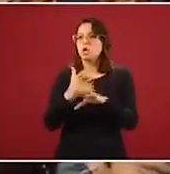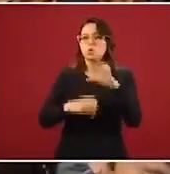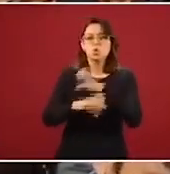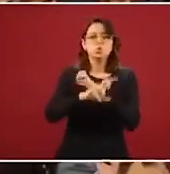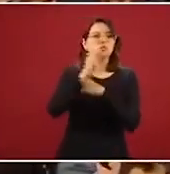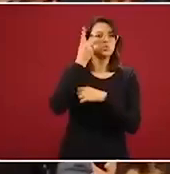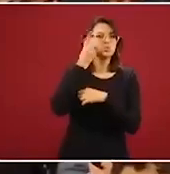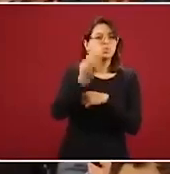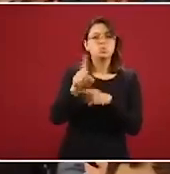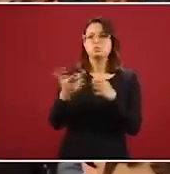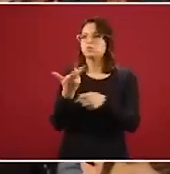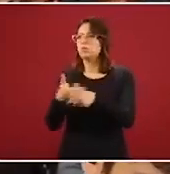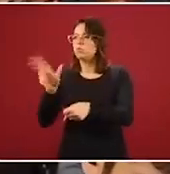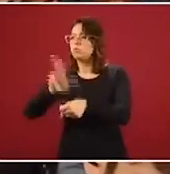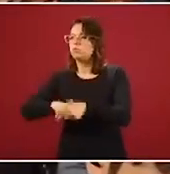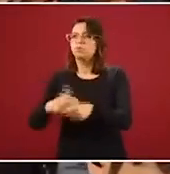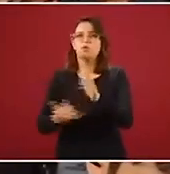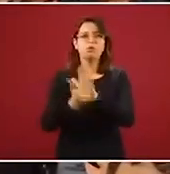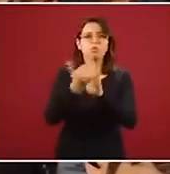tiene infraestructura.